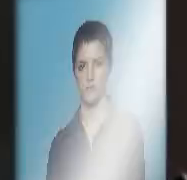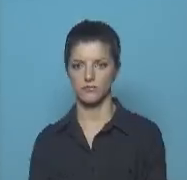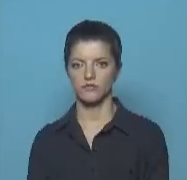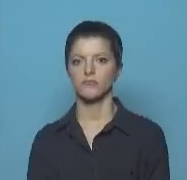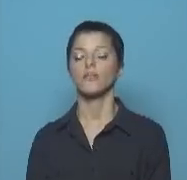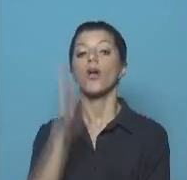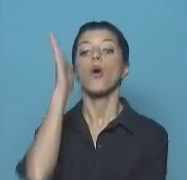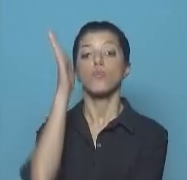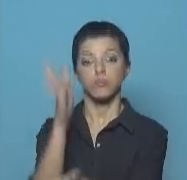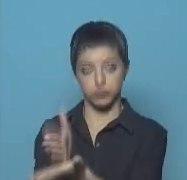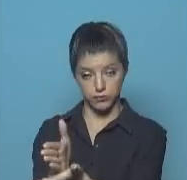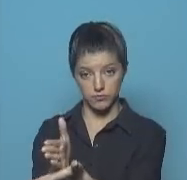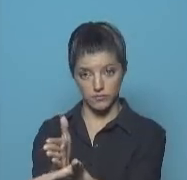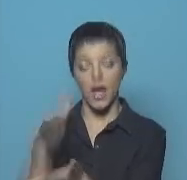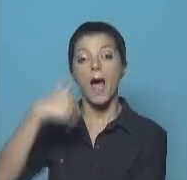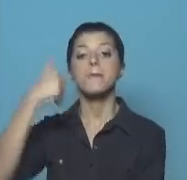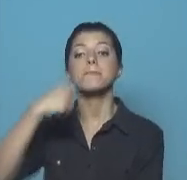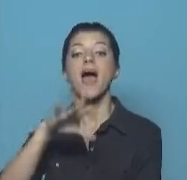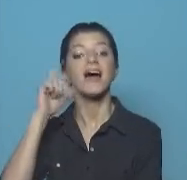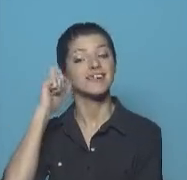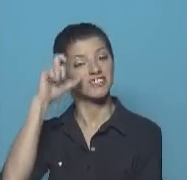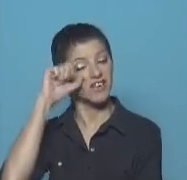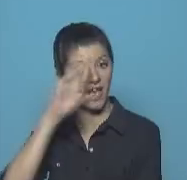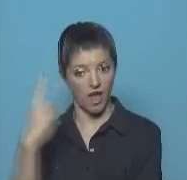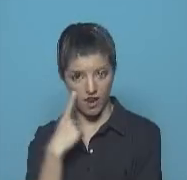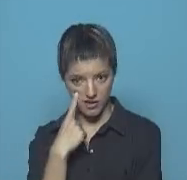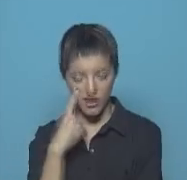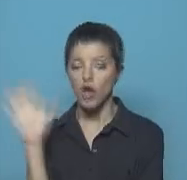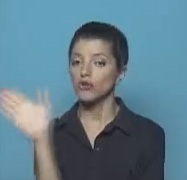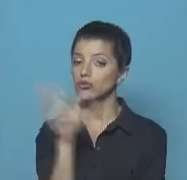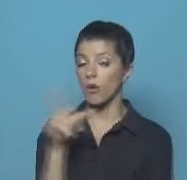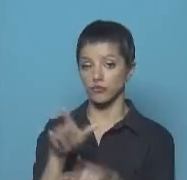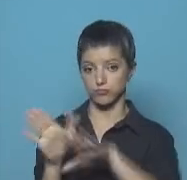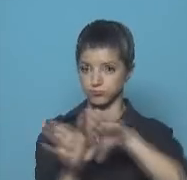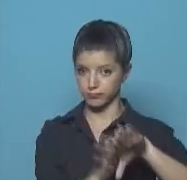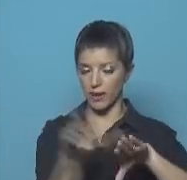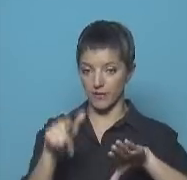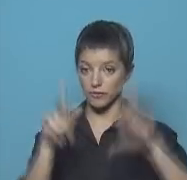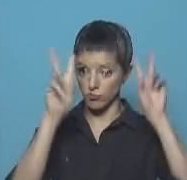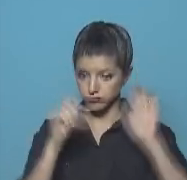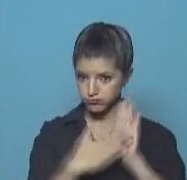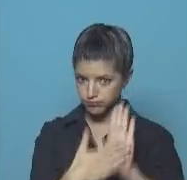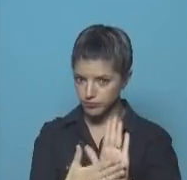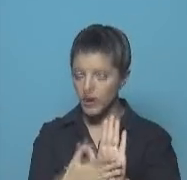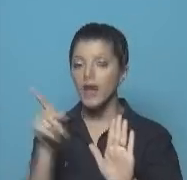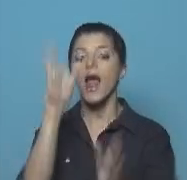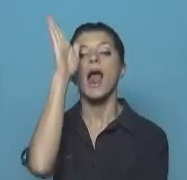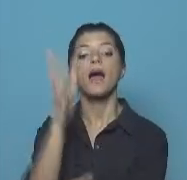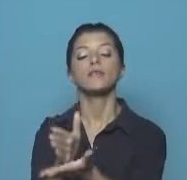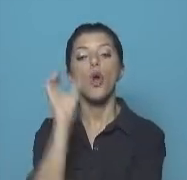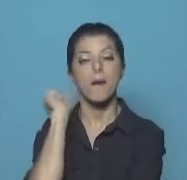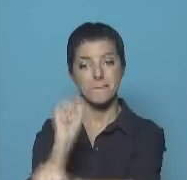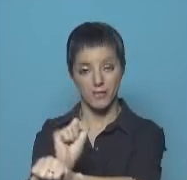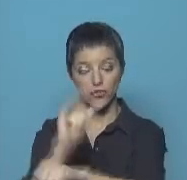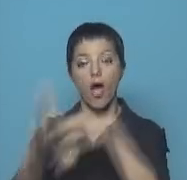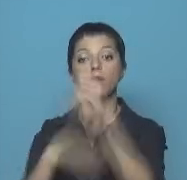condenar a Jorge Néstor Mangieri, de las demás condiciones personales que obran en el encabezamiento, a la pena de prisión